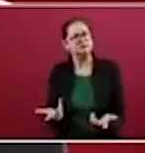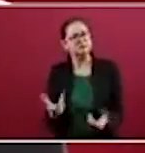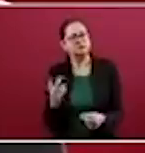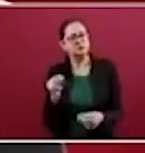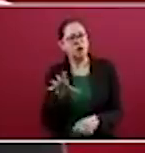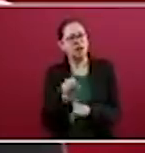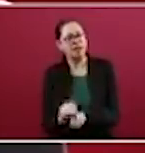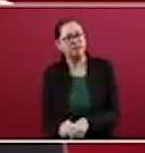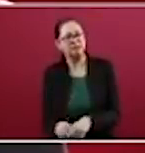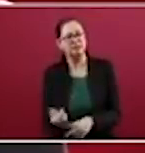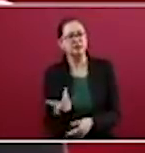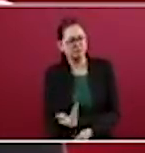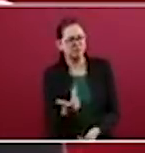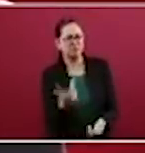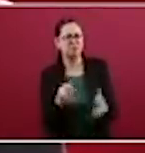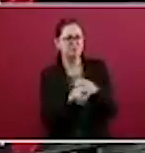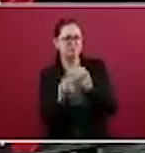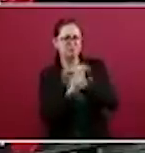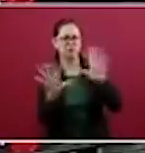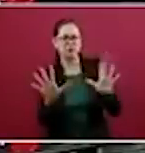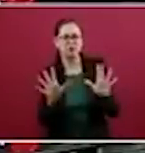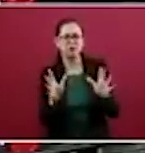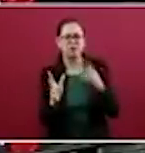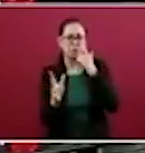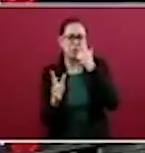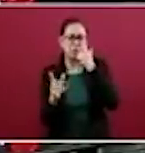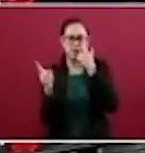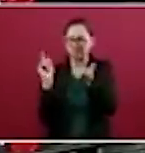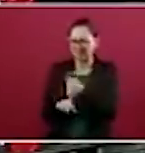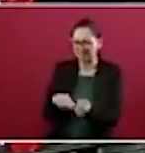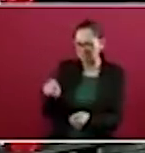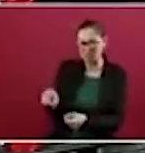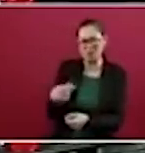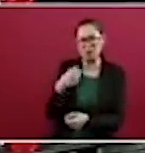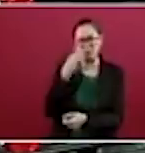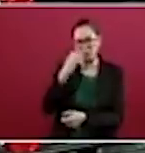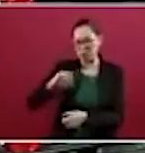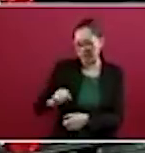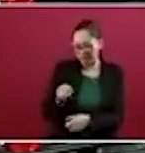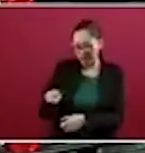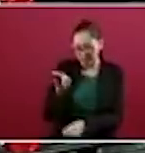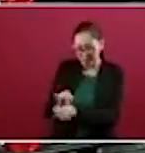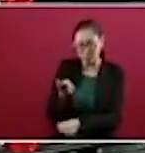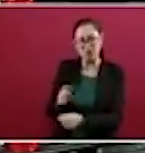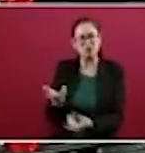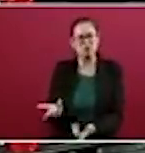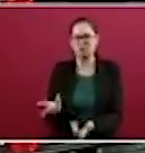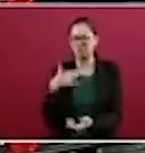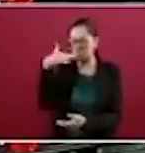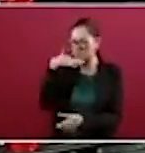la transparencia, podría decirnos dónde es que se encontró la corrupción cuántas estancias hay,